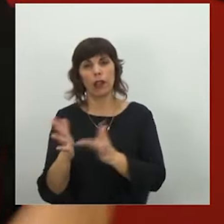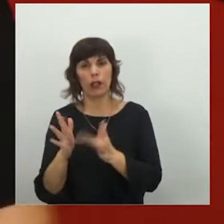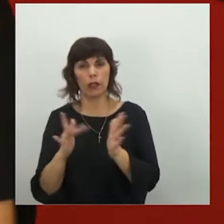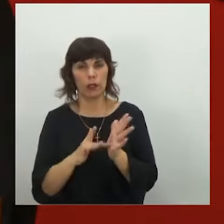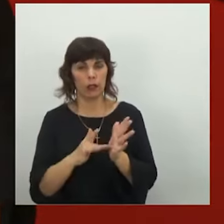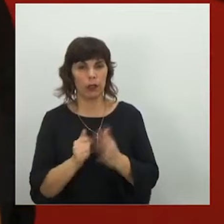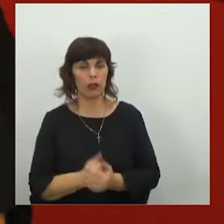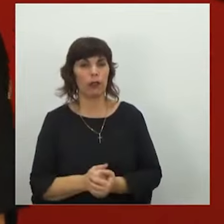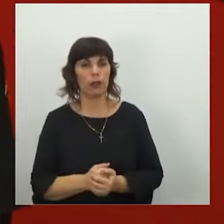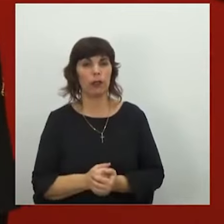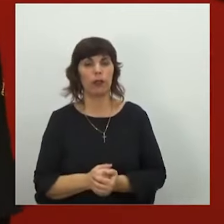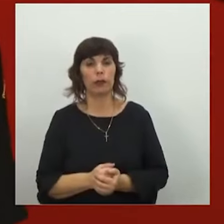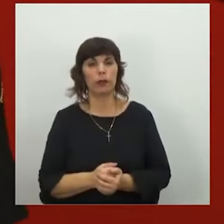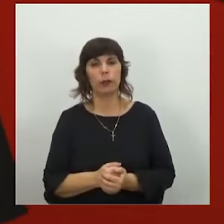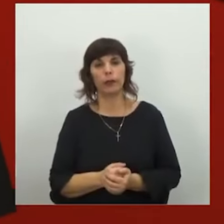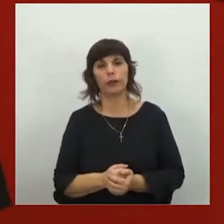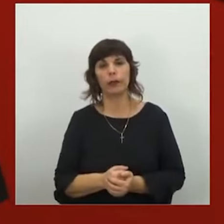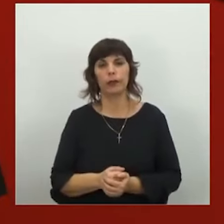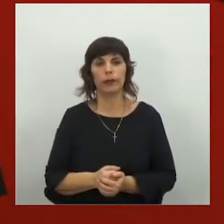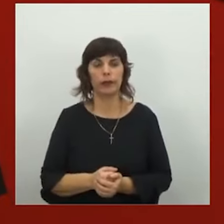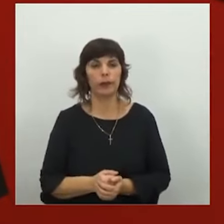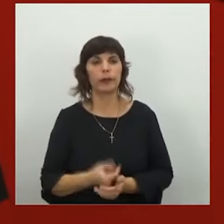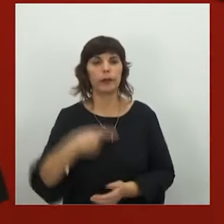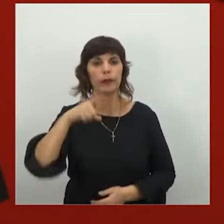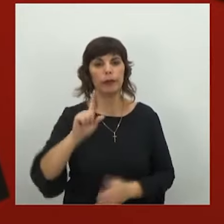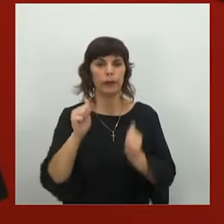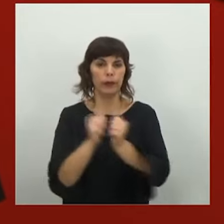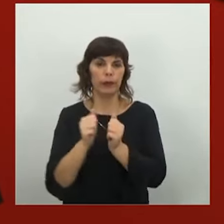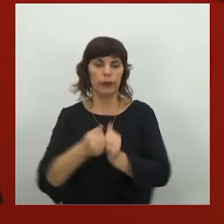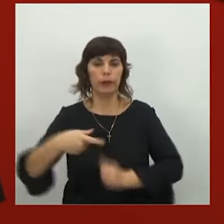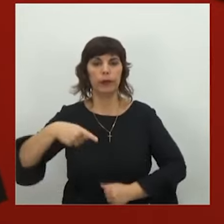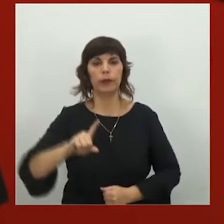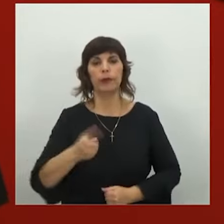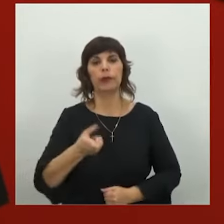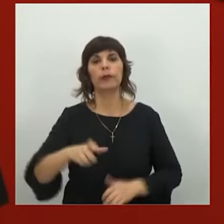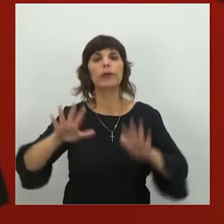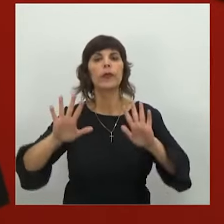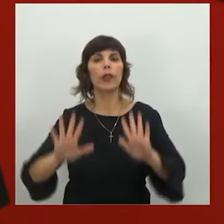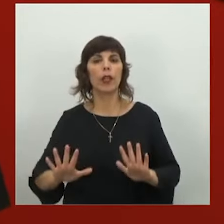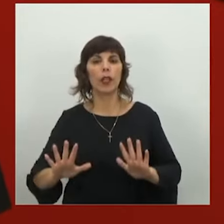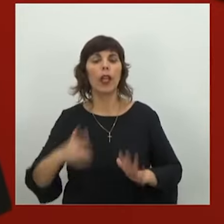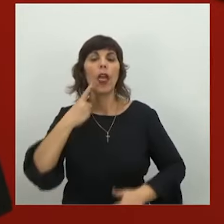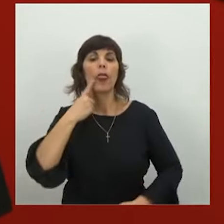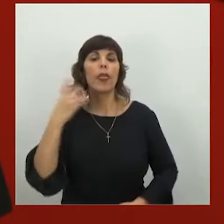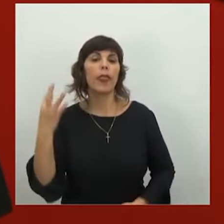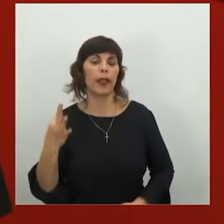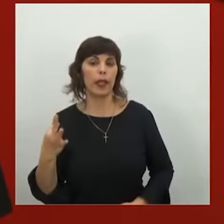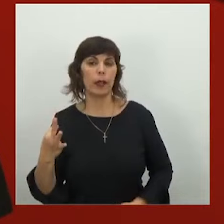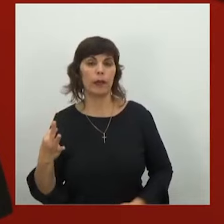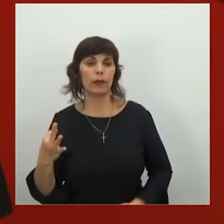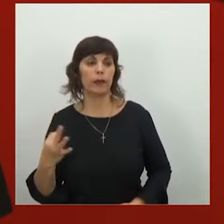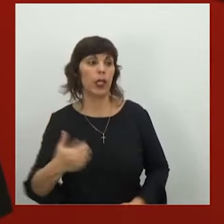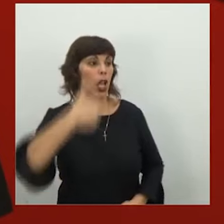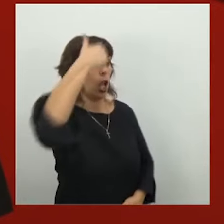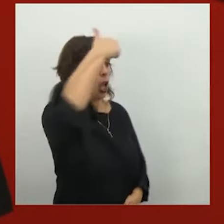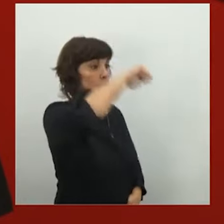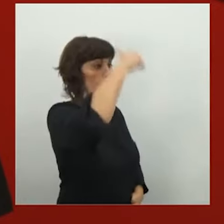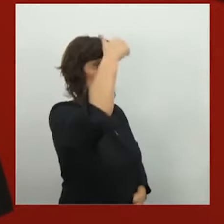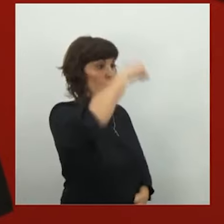¿Sabe lo que dicen los profetas en 1 de Pedro, capítulo 1, versículo 10? El apóstol Pedro dice que todos los